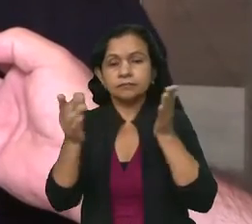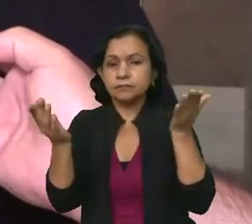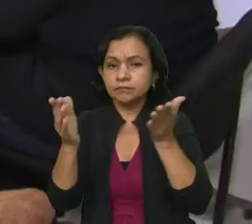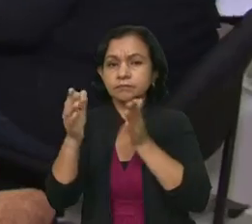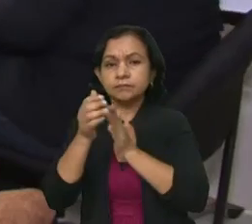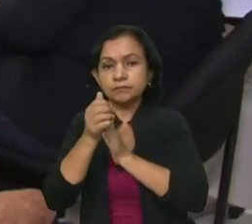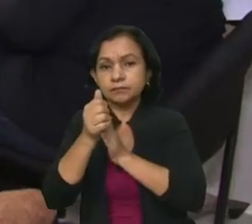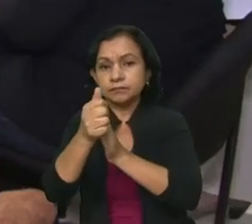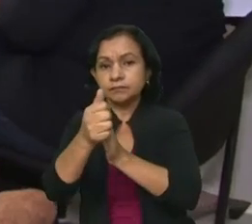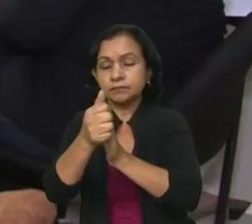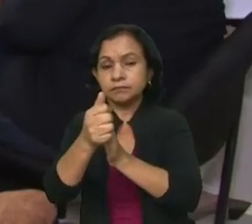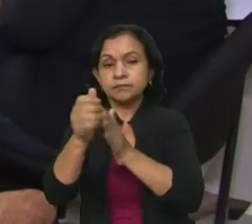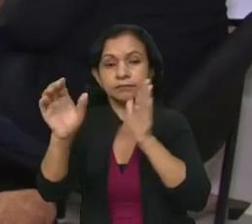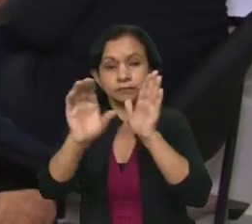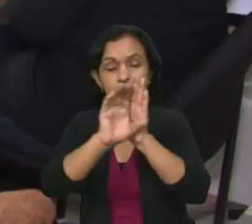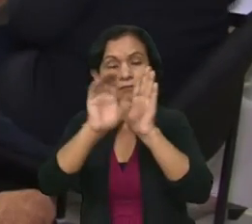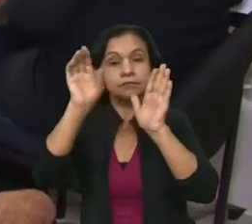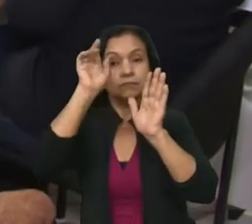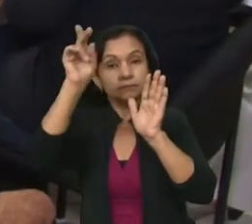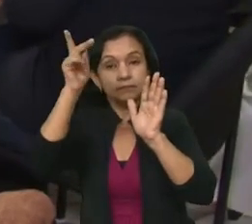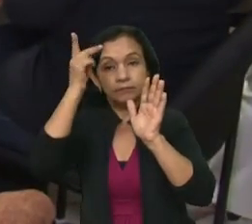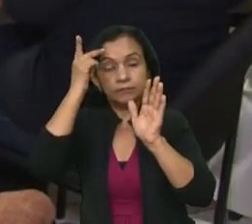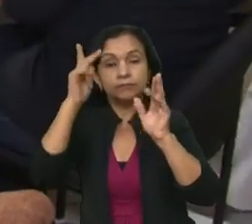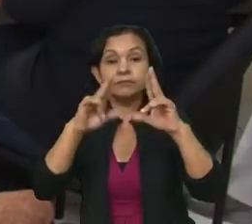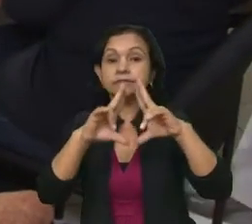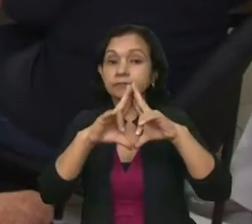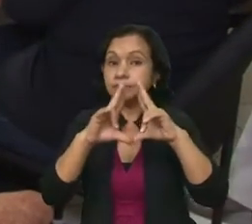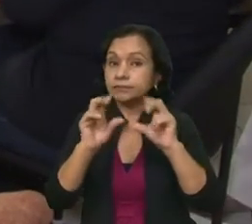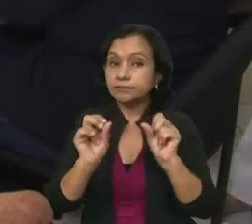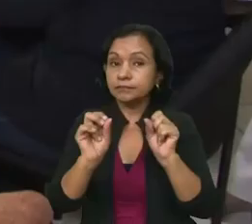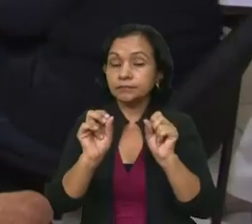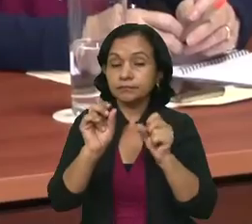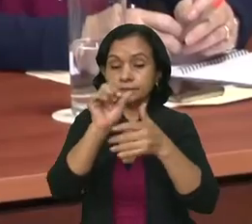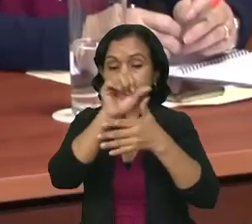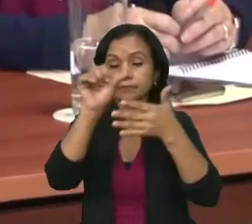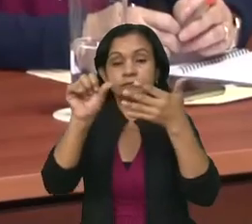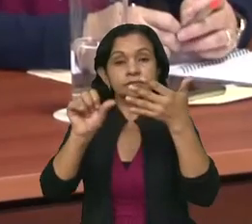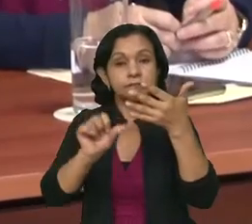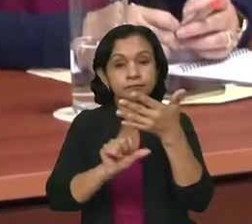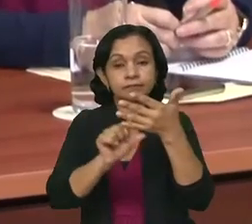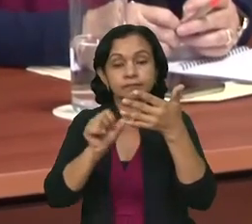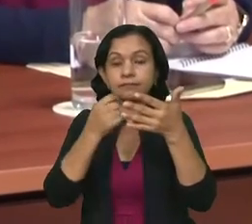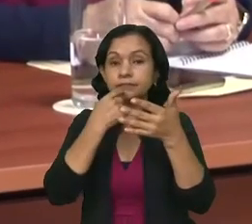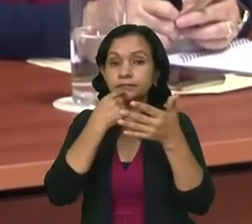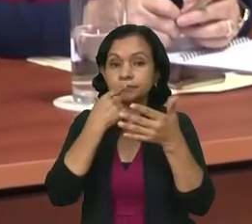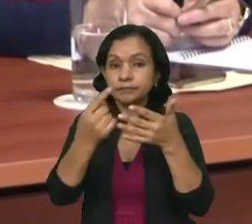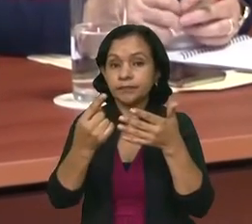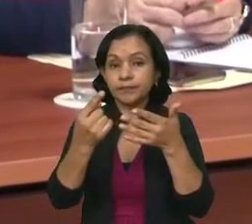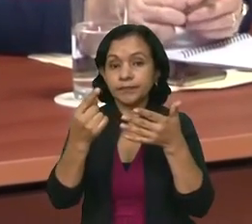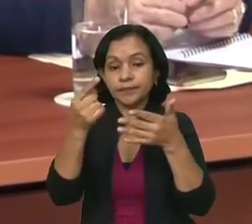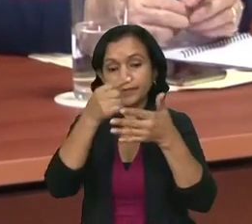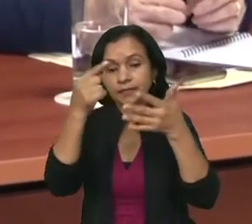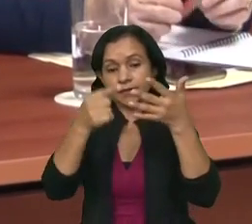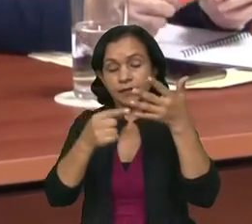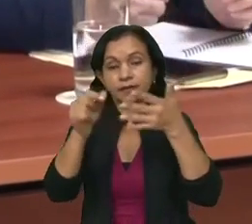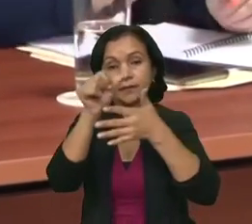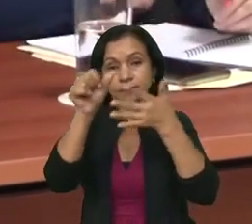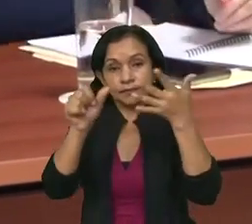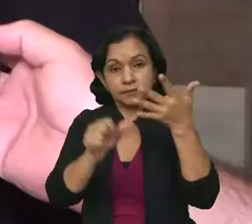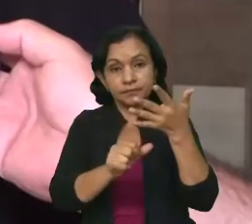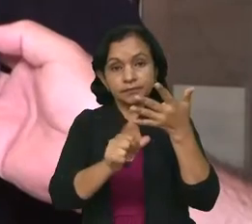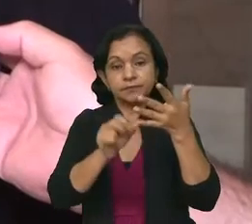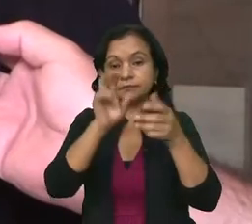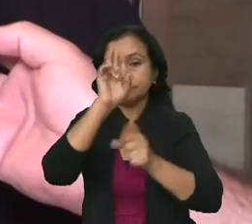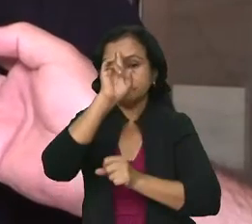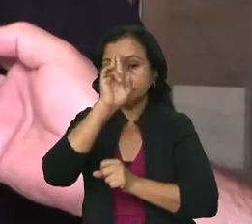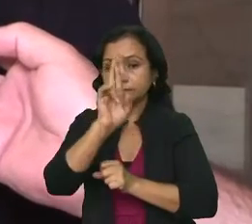y de hecho la Constitución Política de Nicaragua en todo su articulado especifica en varios artículos en cuanto al